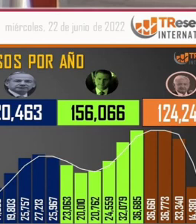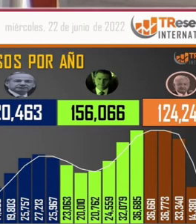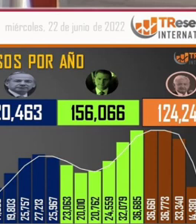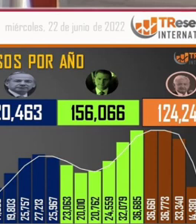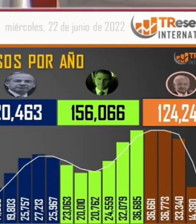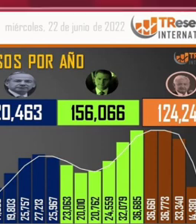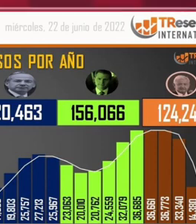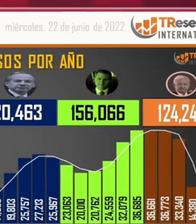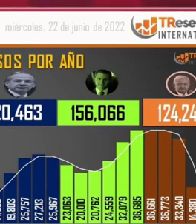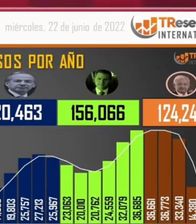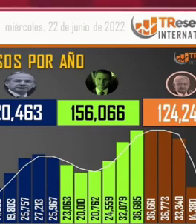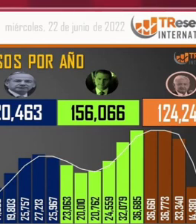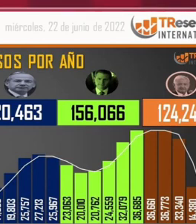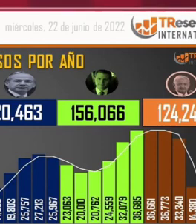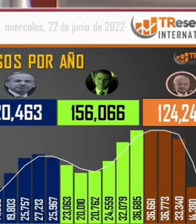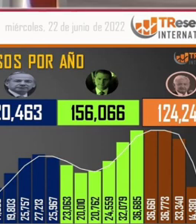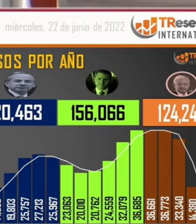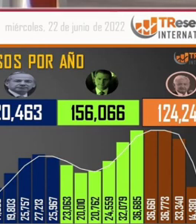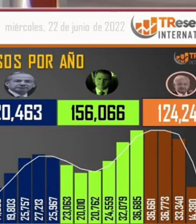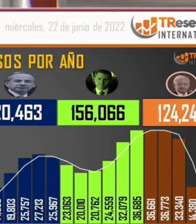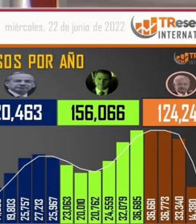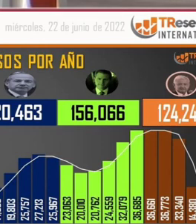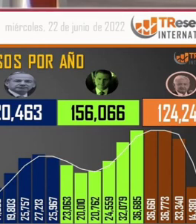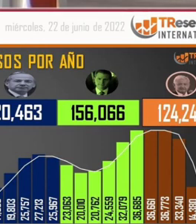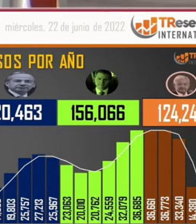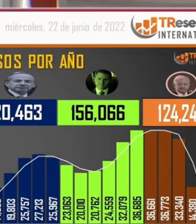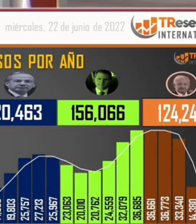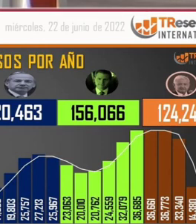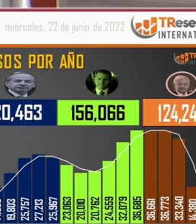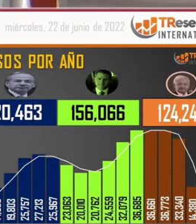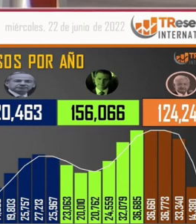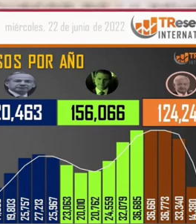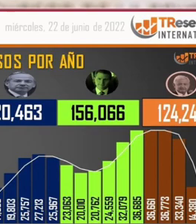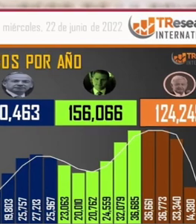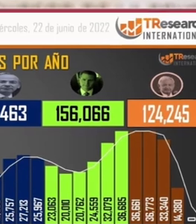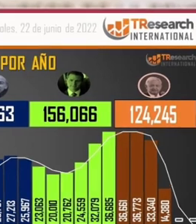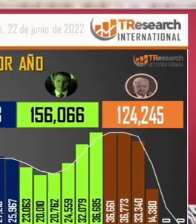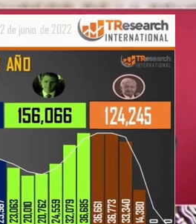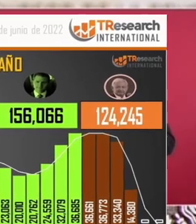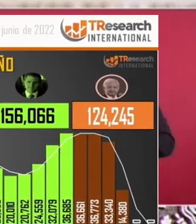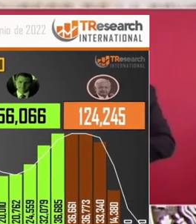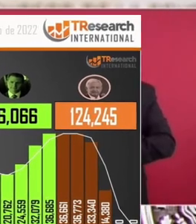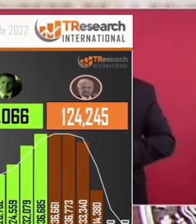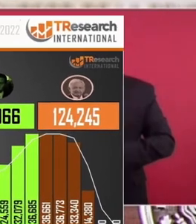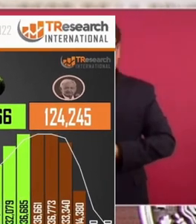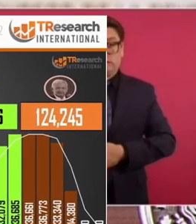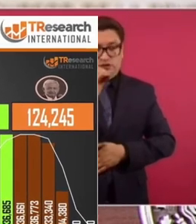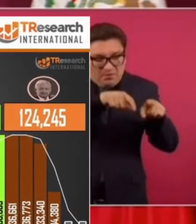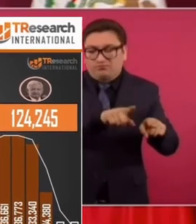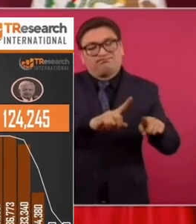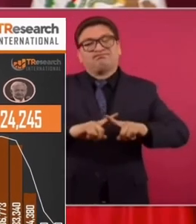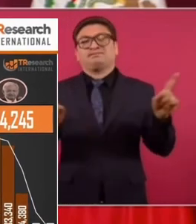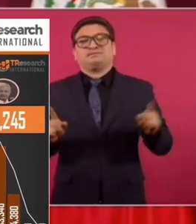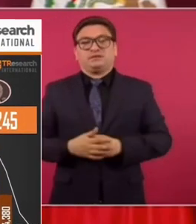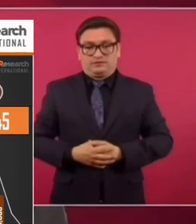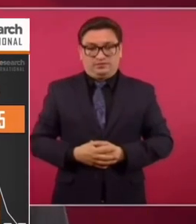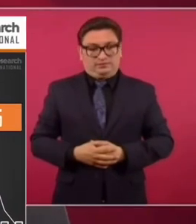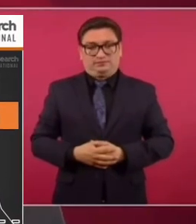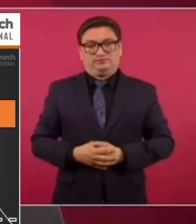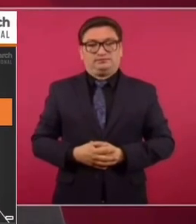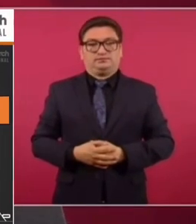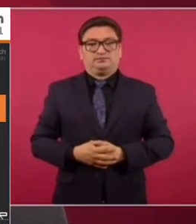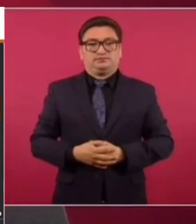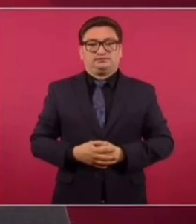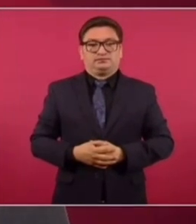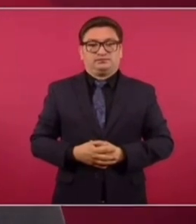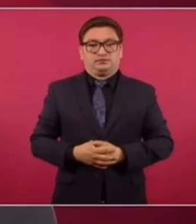es cambiar estrategia no y lo segundo que es importantísimo cero corrupción y ser inmunidad no es más de lo